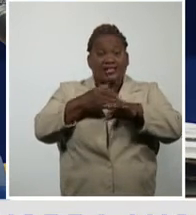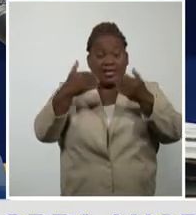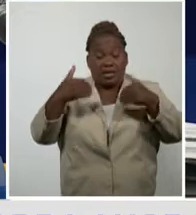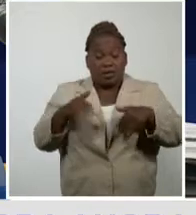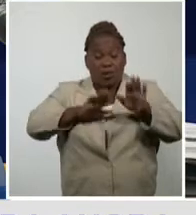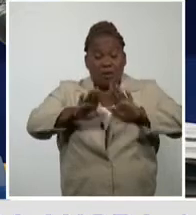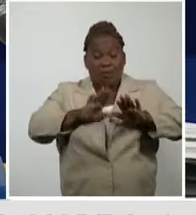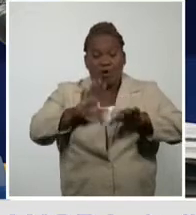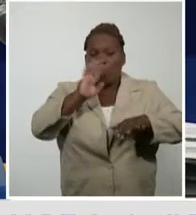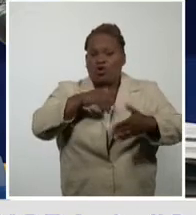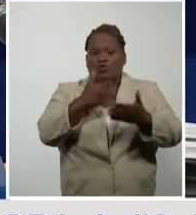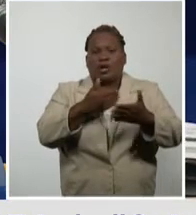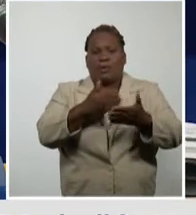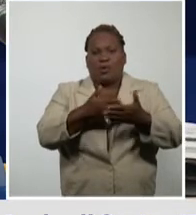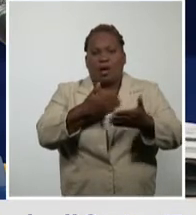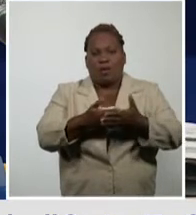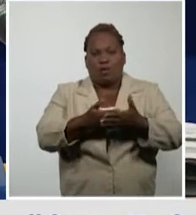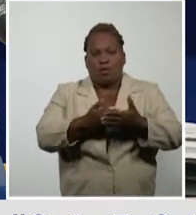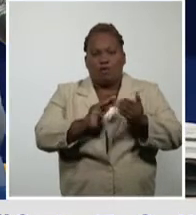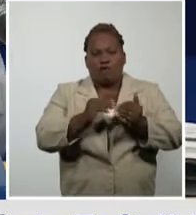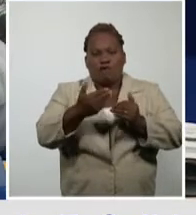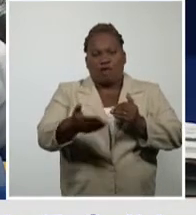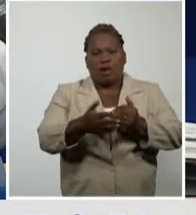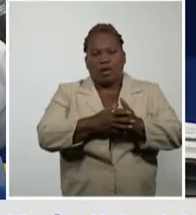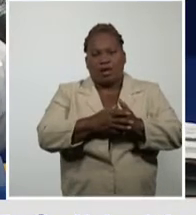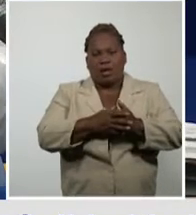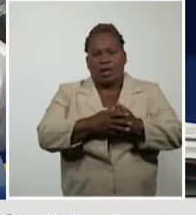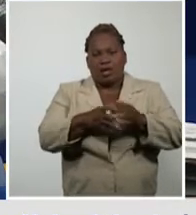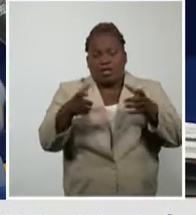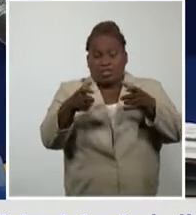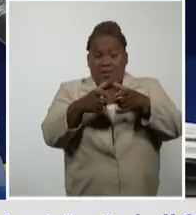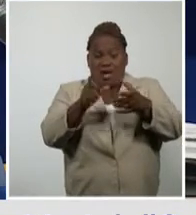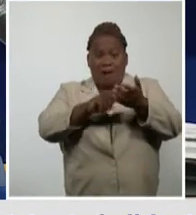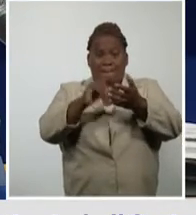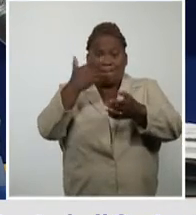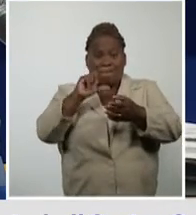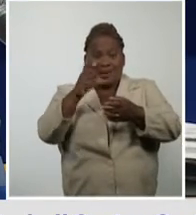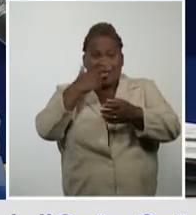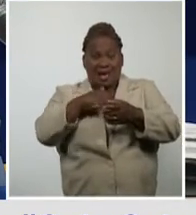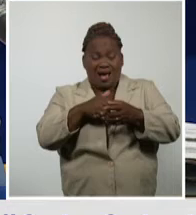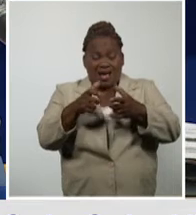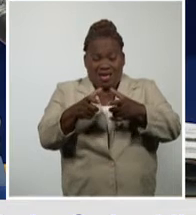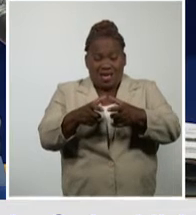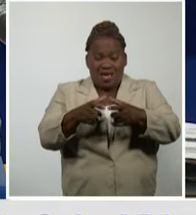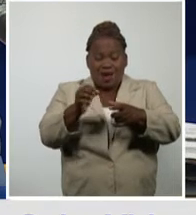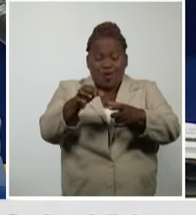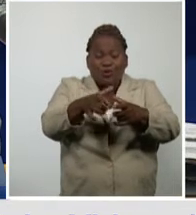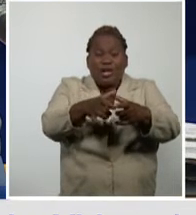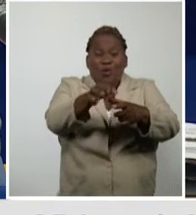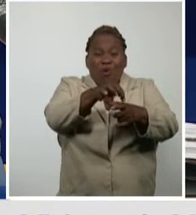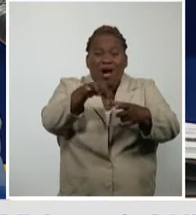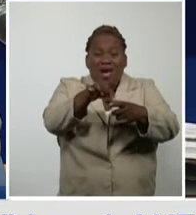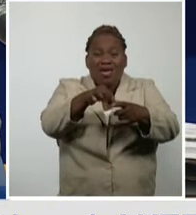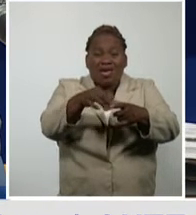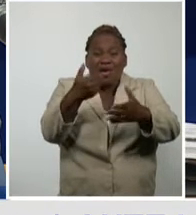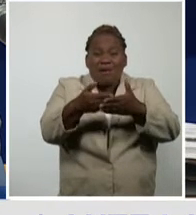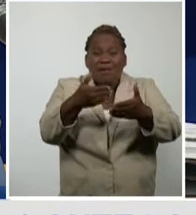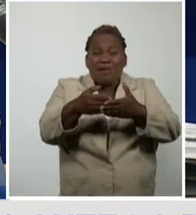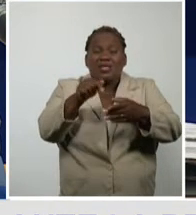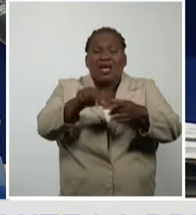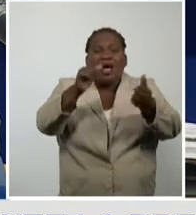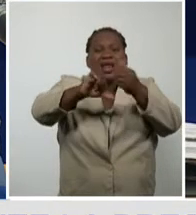fuera de una placa de Petri. La placa de Petri es donde se hacen los medios de cultivo y se ensaya, o sea, está a nivel de